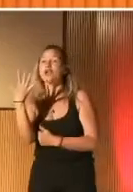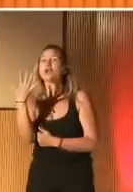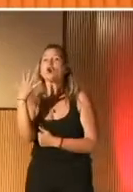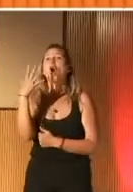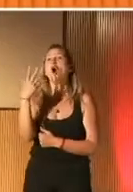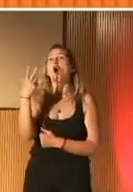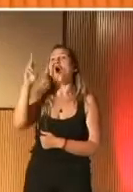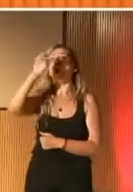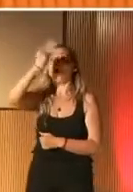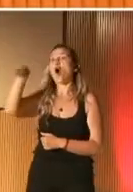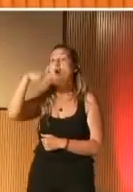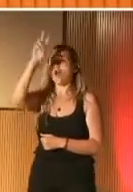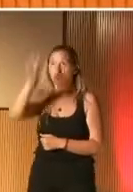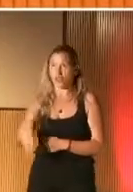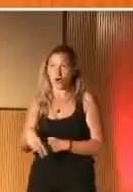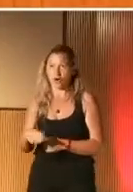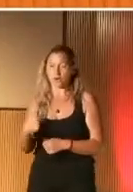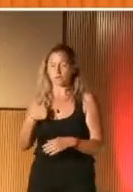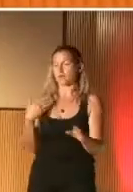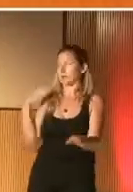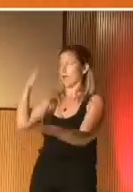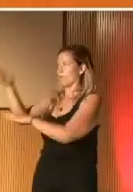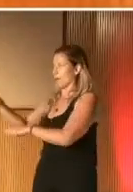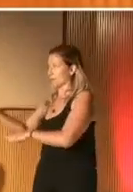otro se los gastó.